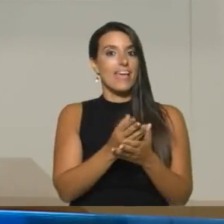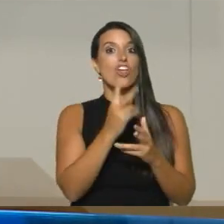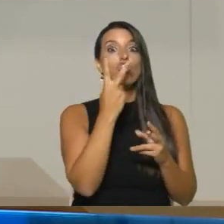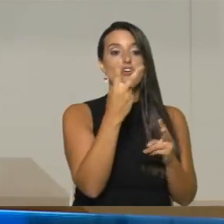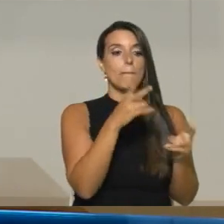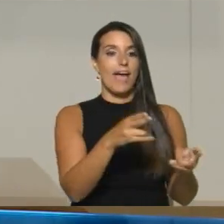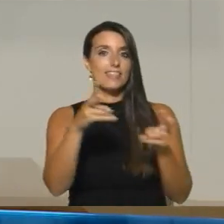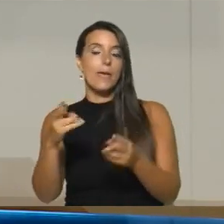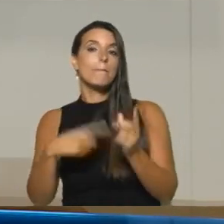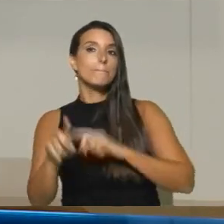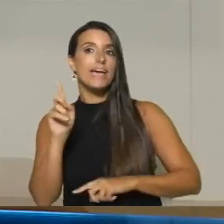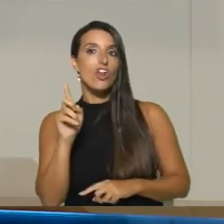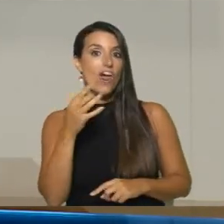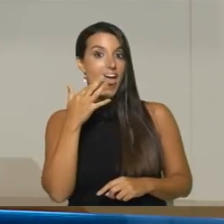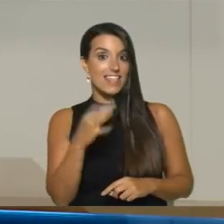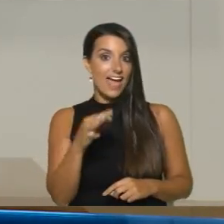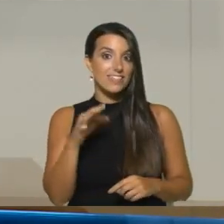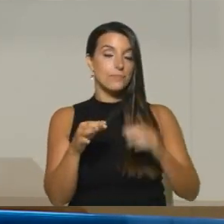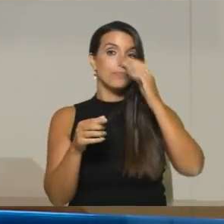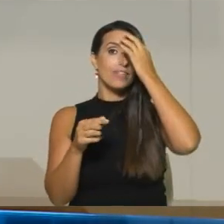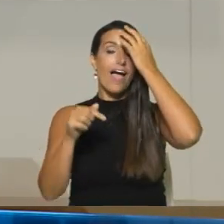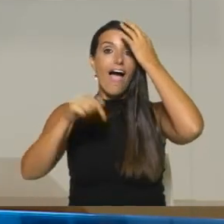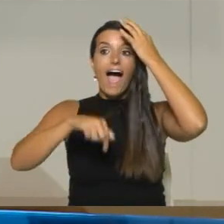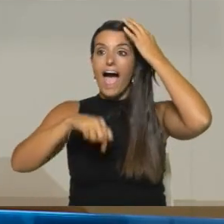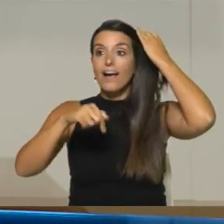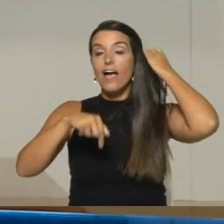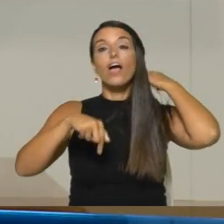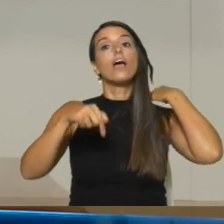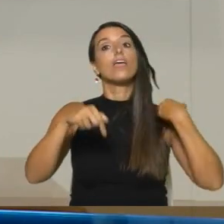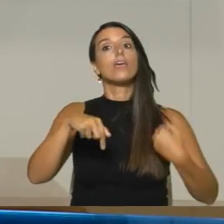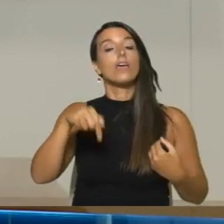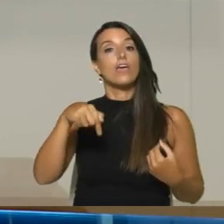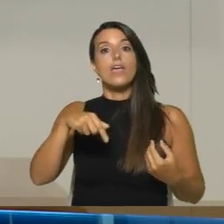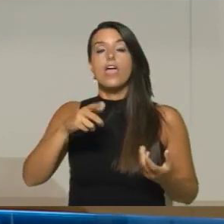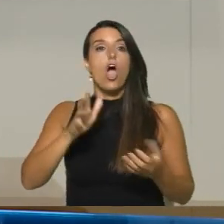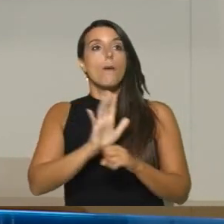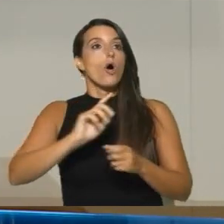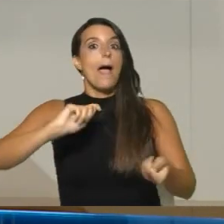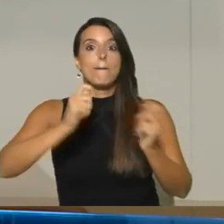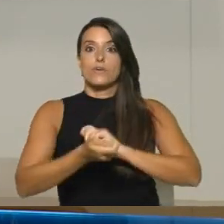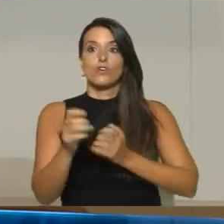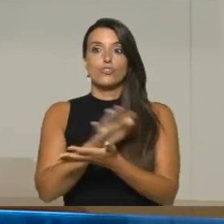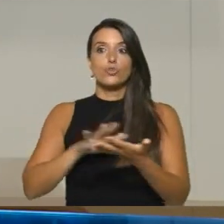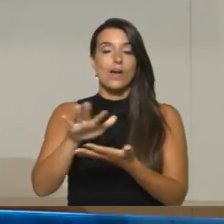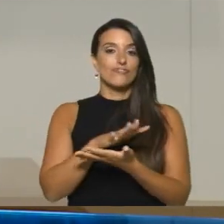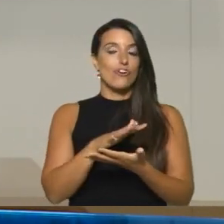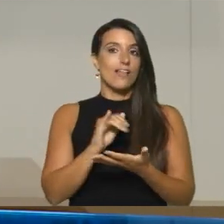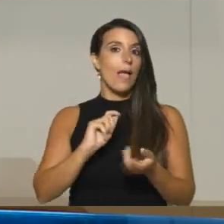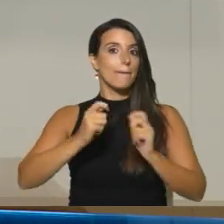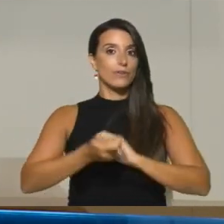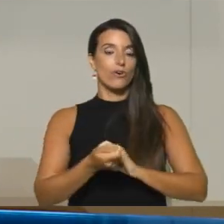pero en realidad acá hubo un quiebre institucional